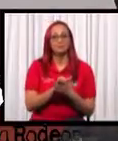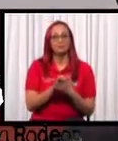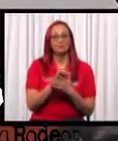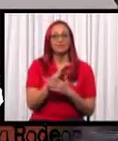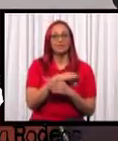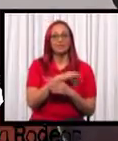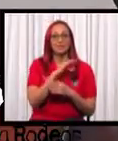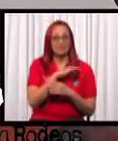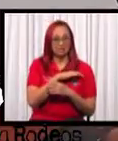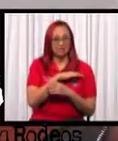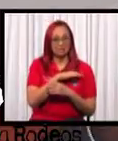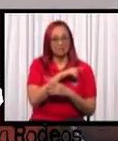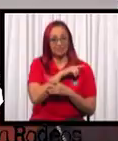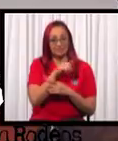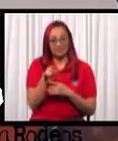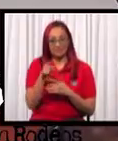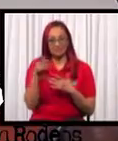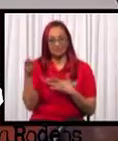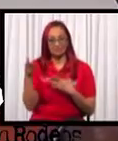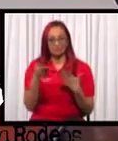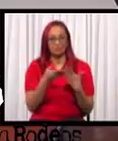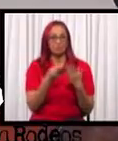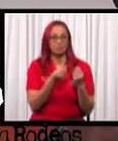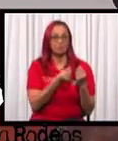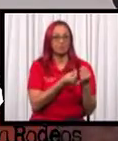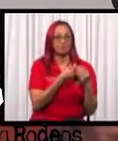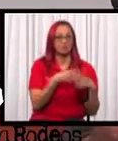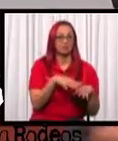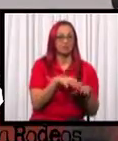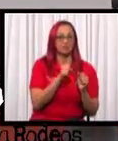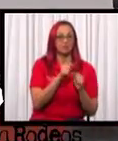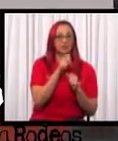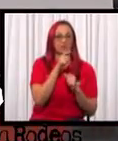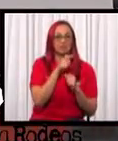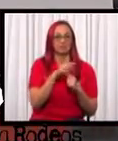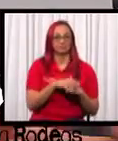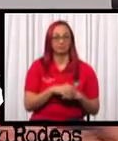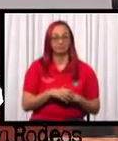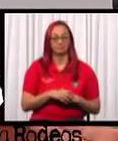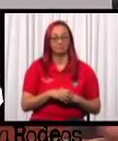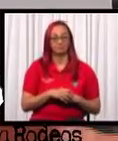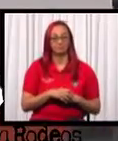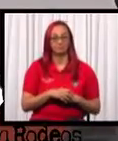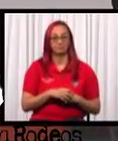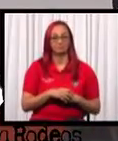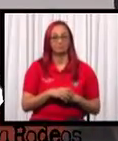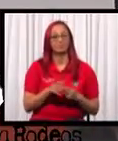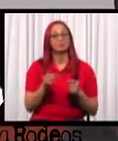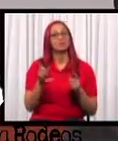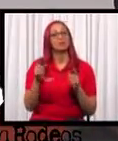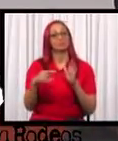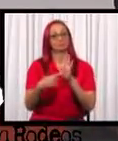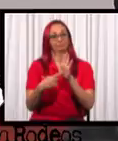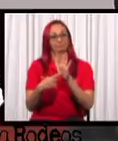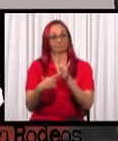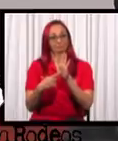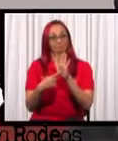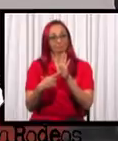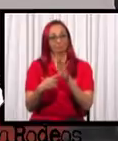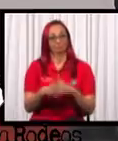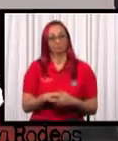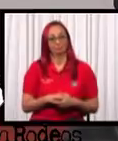la ganancia de esta transmisión de precios la va a obtener el consumidor. Y déjeme decirle, vamos a mostrar un grafiquito en